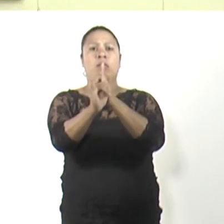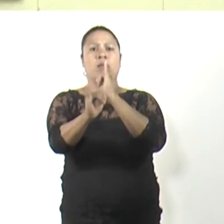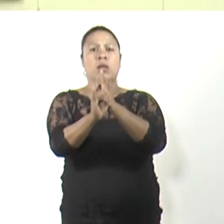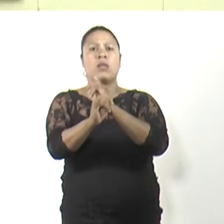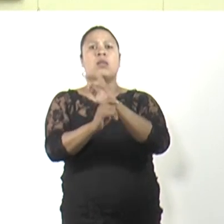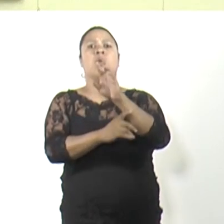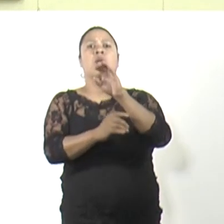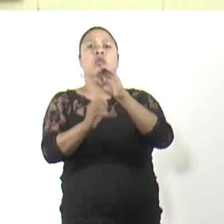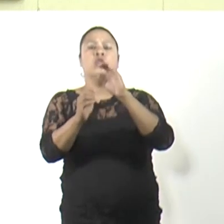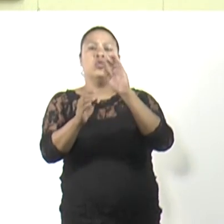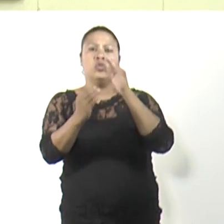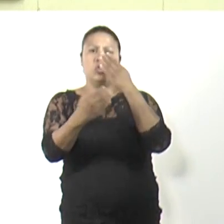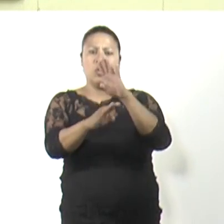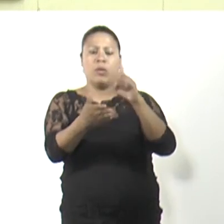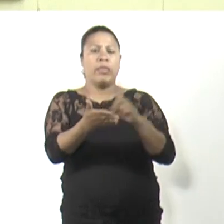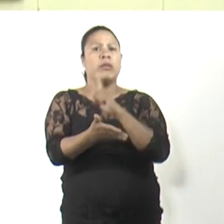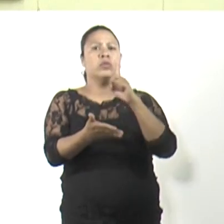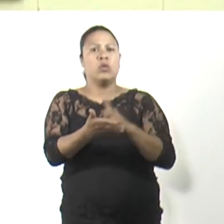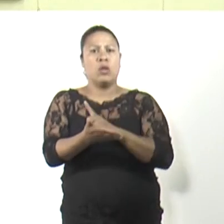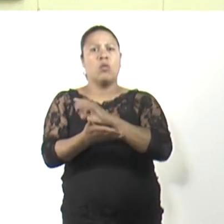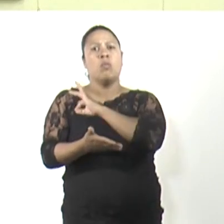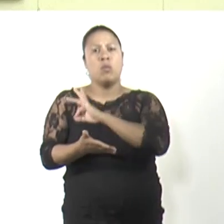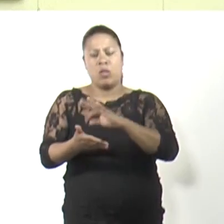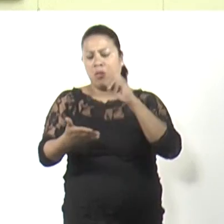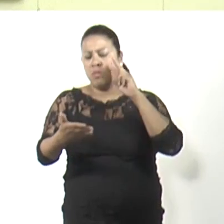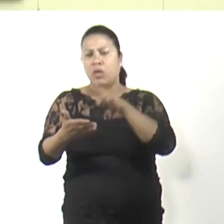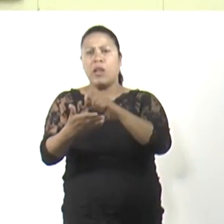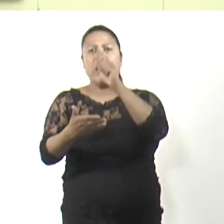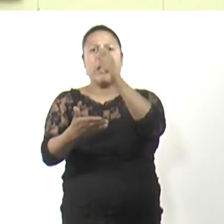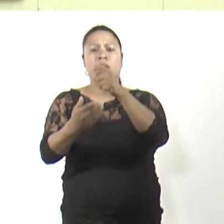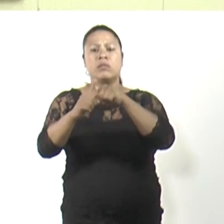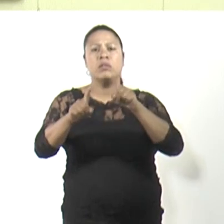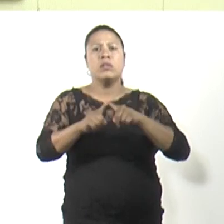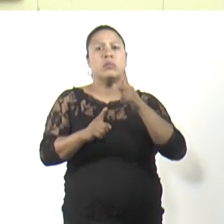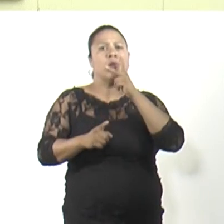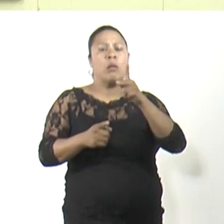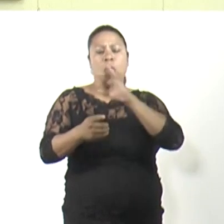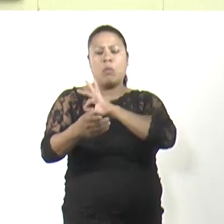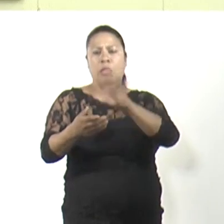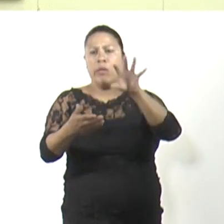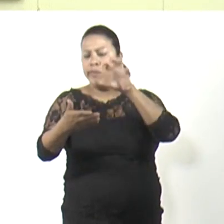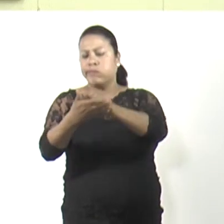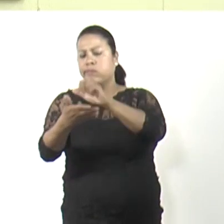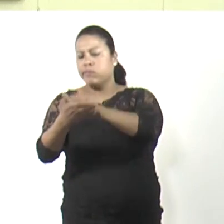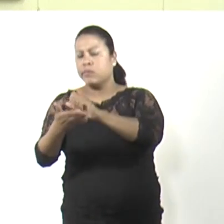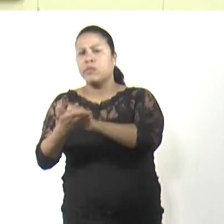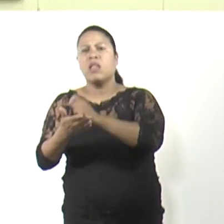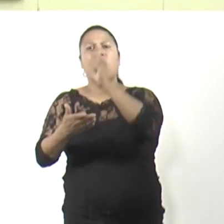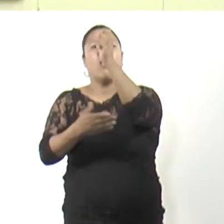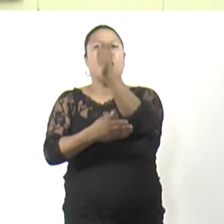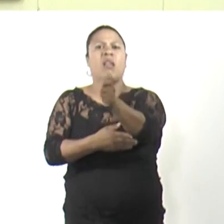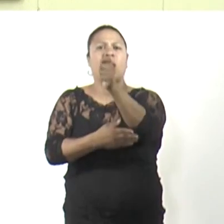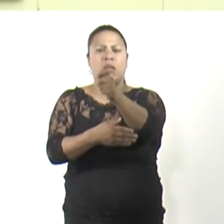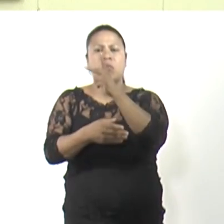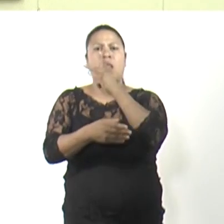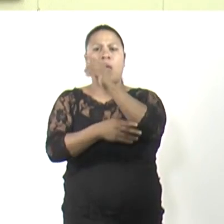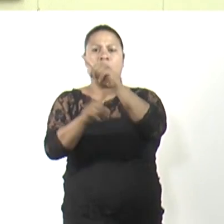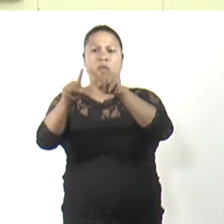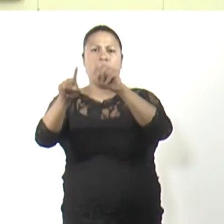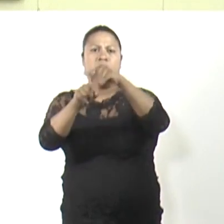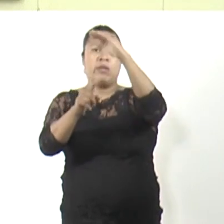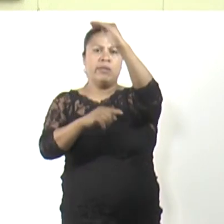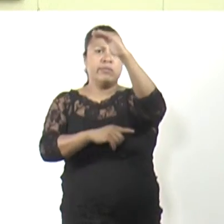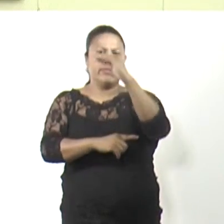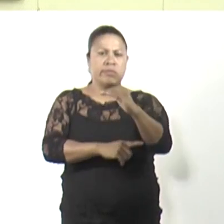puedes buscar los conceptos y obtener el significado de cada uno de ellos,